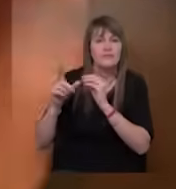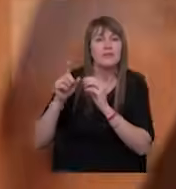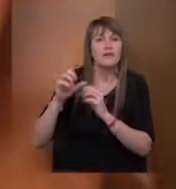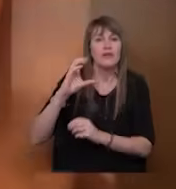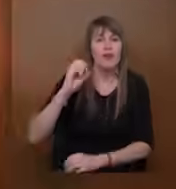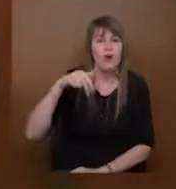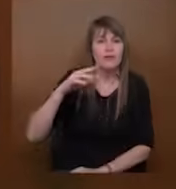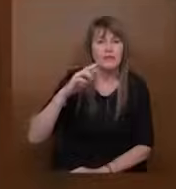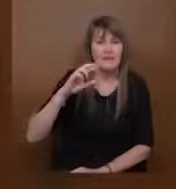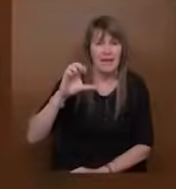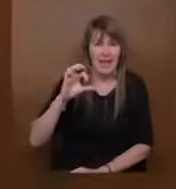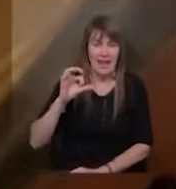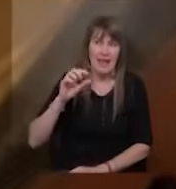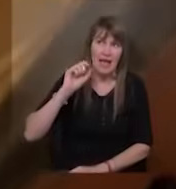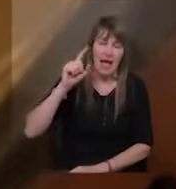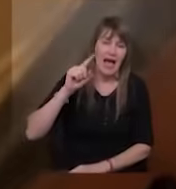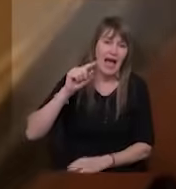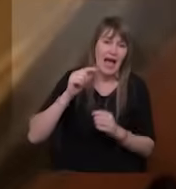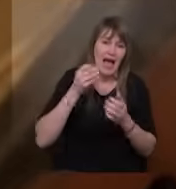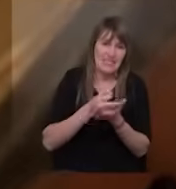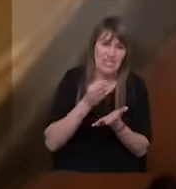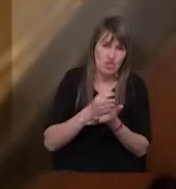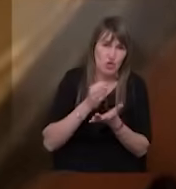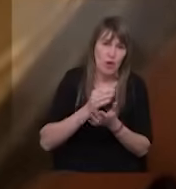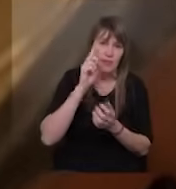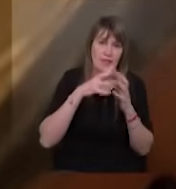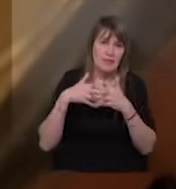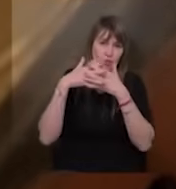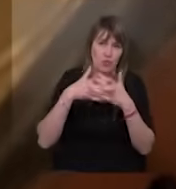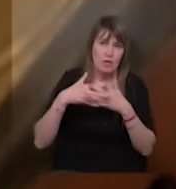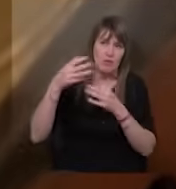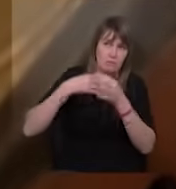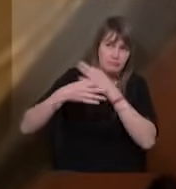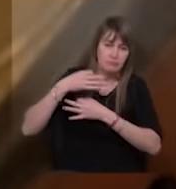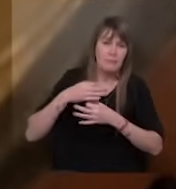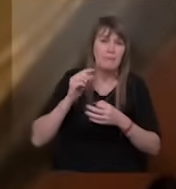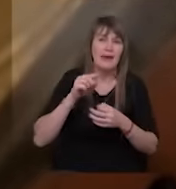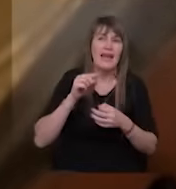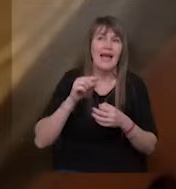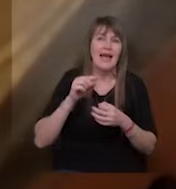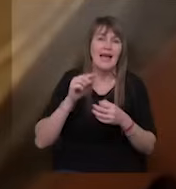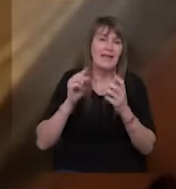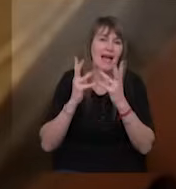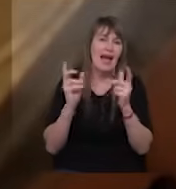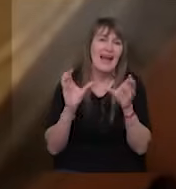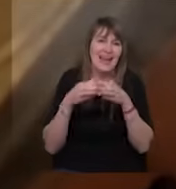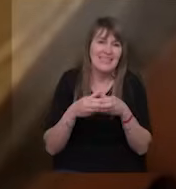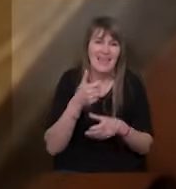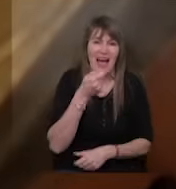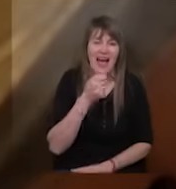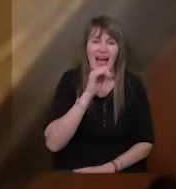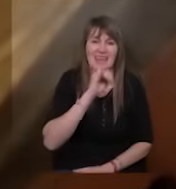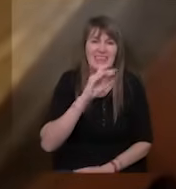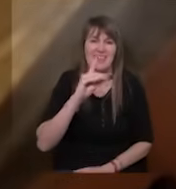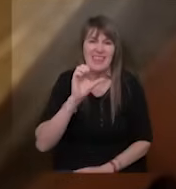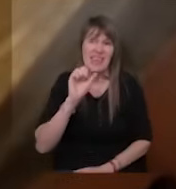Cantrell, asesor norteamericano de la Oficina de Asistencia Técnica, que dependía de la Agencia para el Desarrollo Internacional, AID, de los Estados